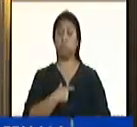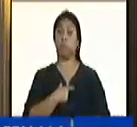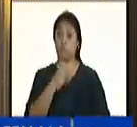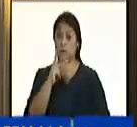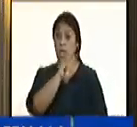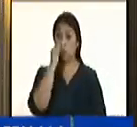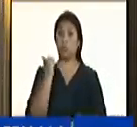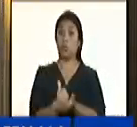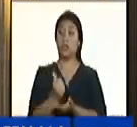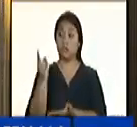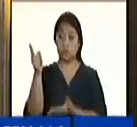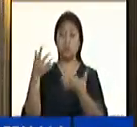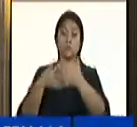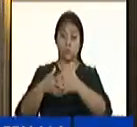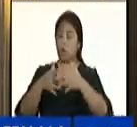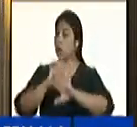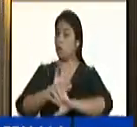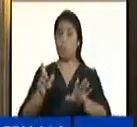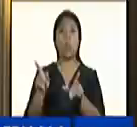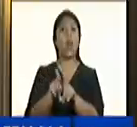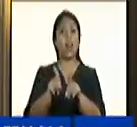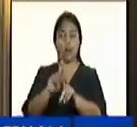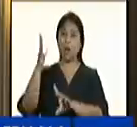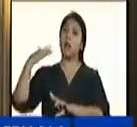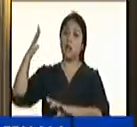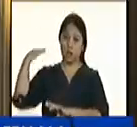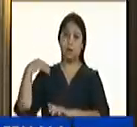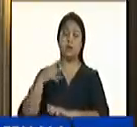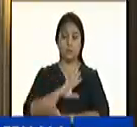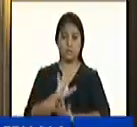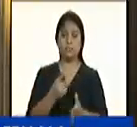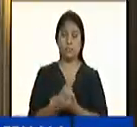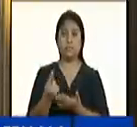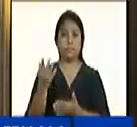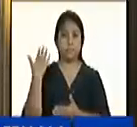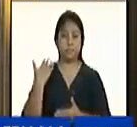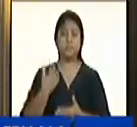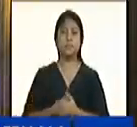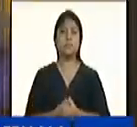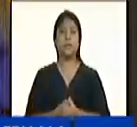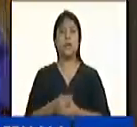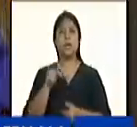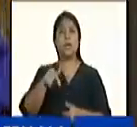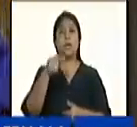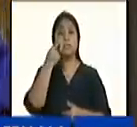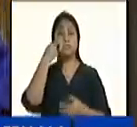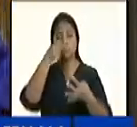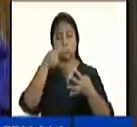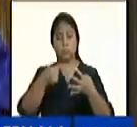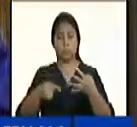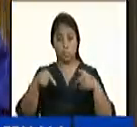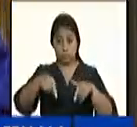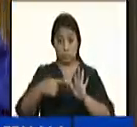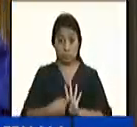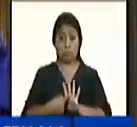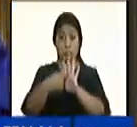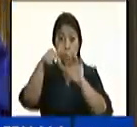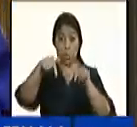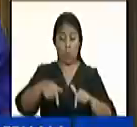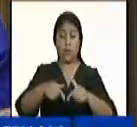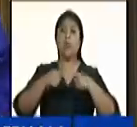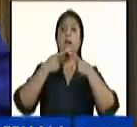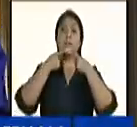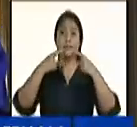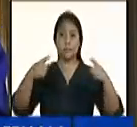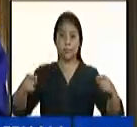autorizado, tal y como quedó contemplado desde la semana pasada. Las presentes disposiciones se anuncian